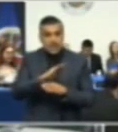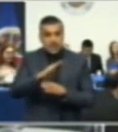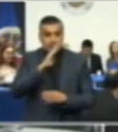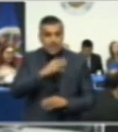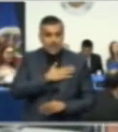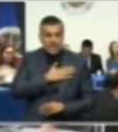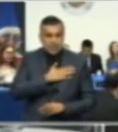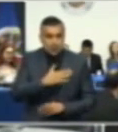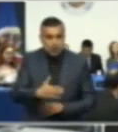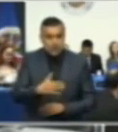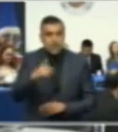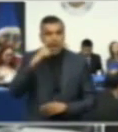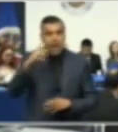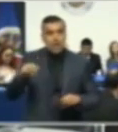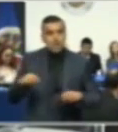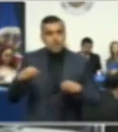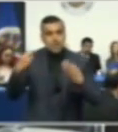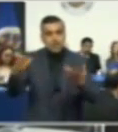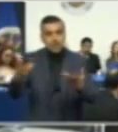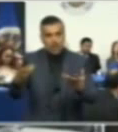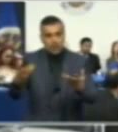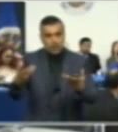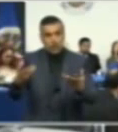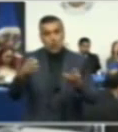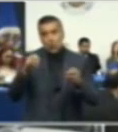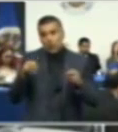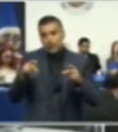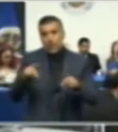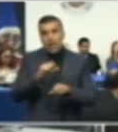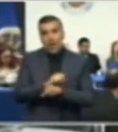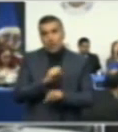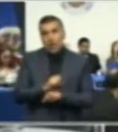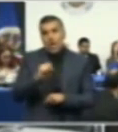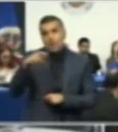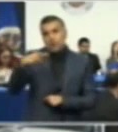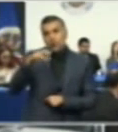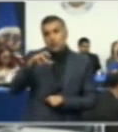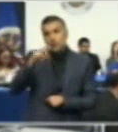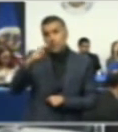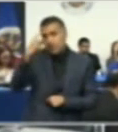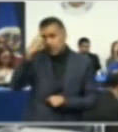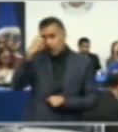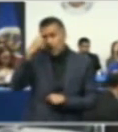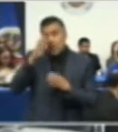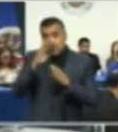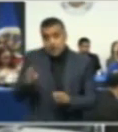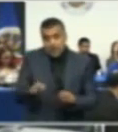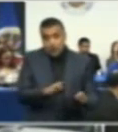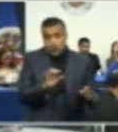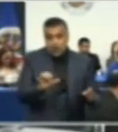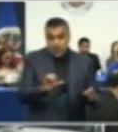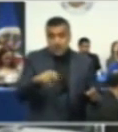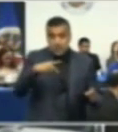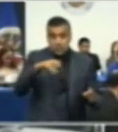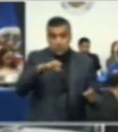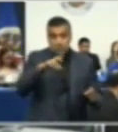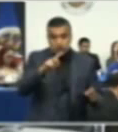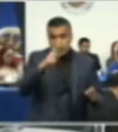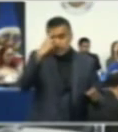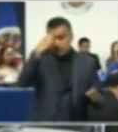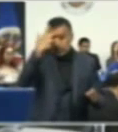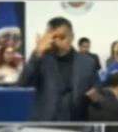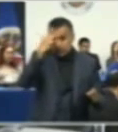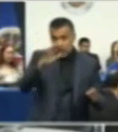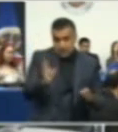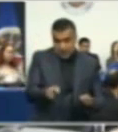estarían dispuestas justamente a brindar una oportunidad laboral a las personas con discapacidad mental, preparando también a las personas con discapacidad